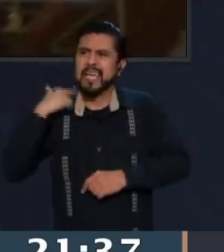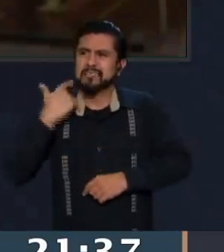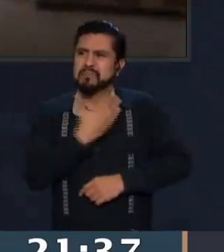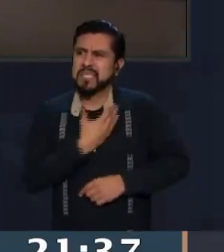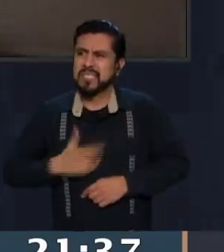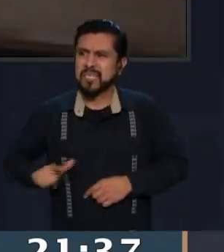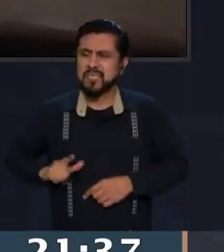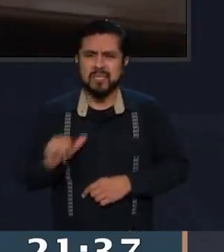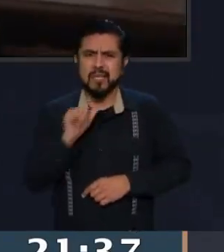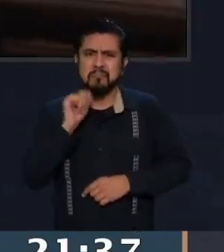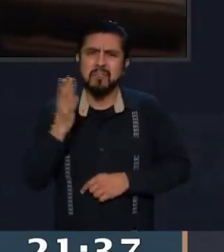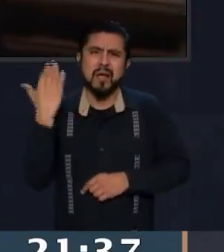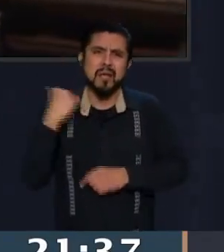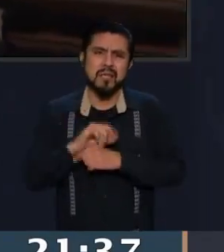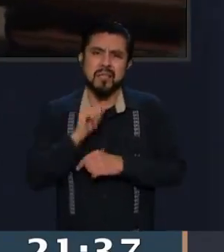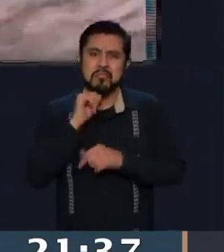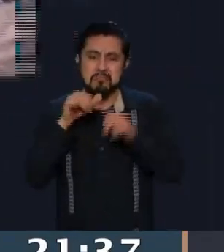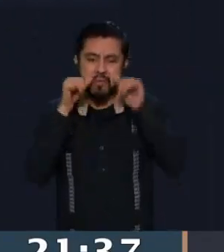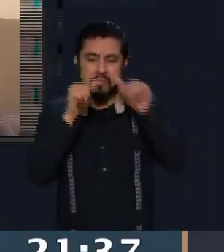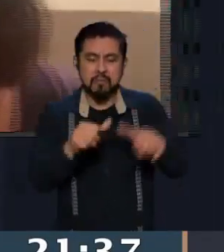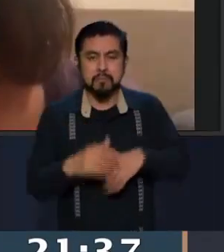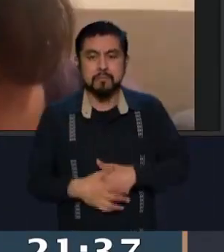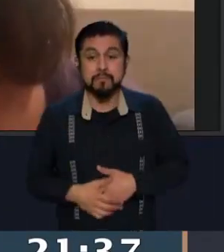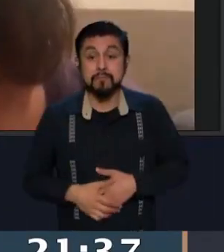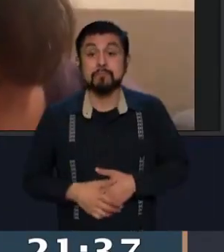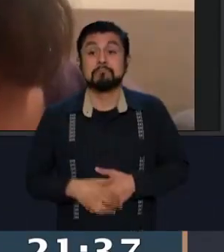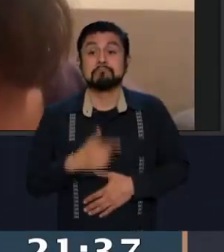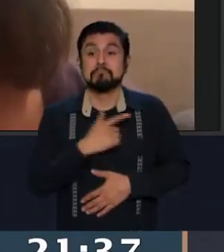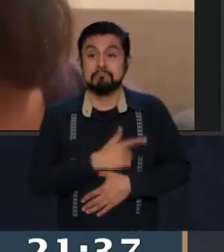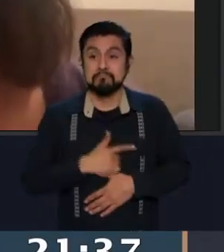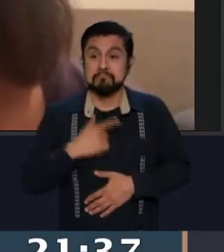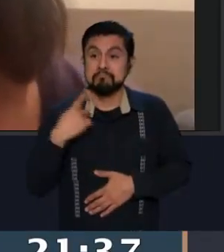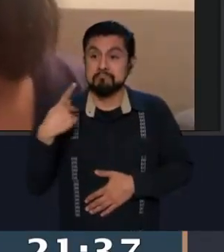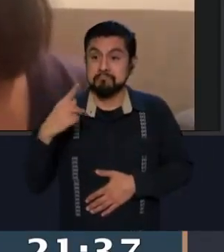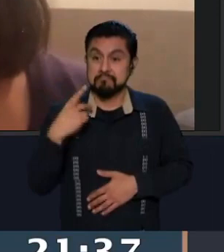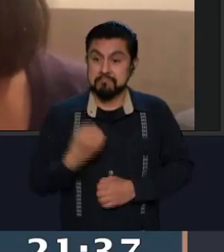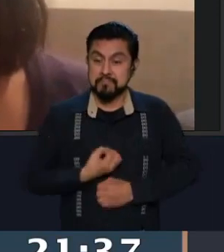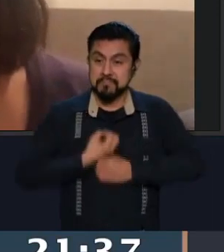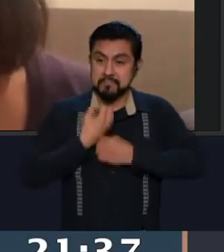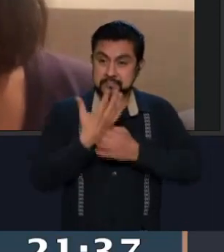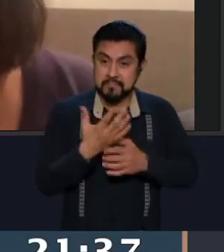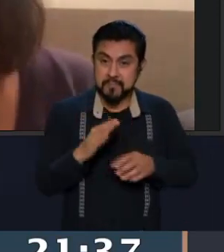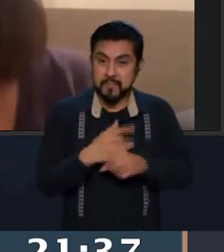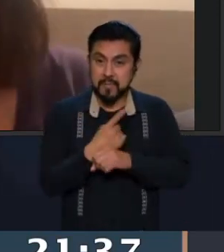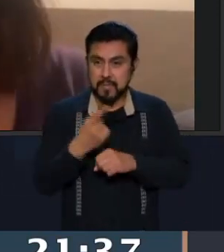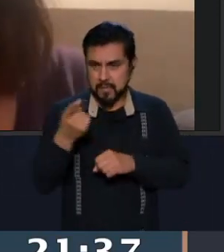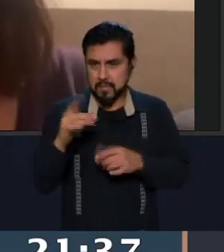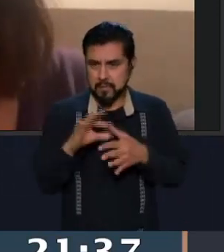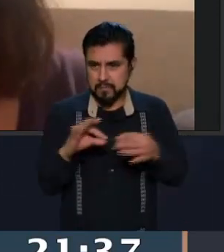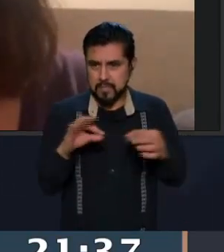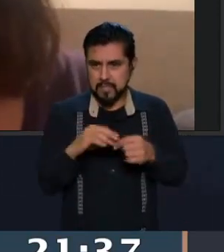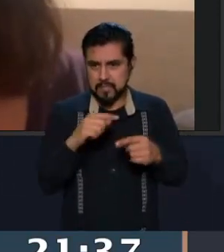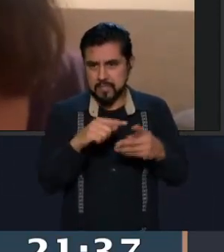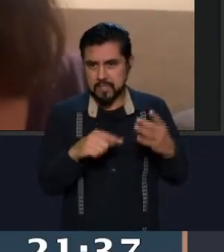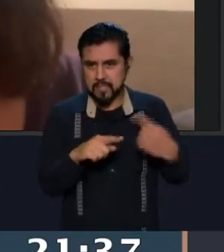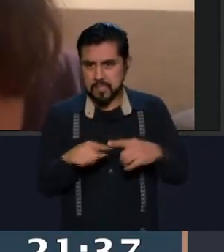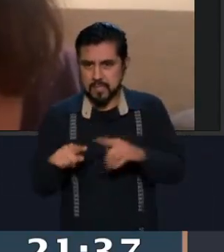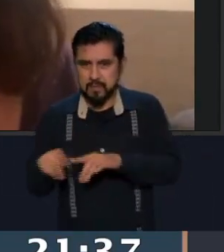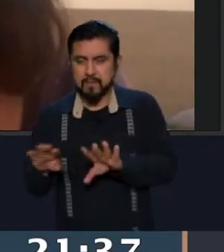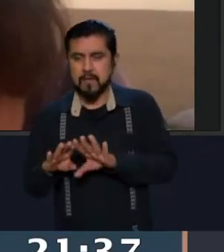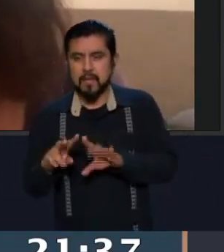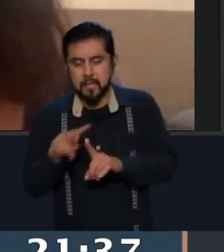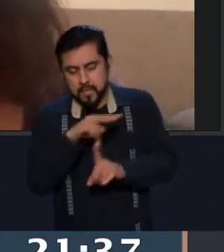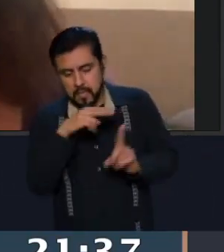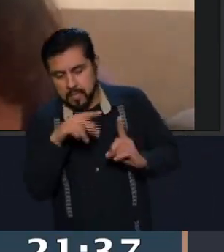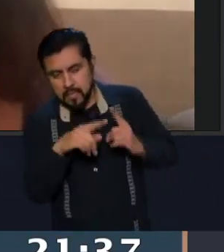décadas otros. Fíjate que me gusta mucho tu planteamiento desde el inicio porque hablas de las distintas interpretaciones que se han dado de la encuesta nacional de